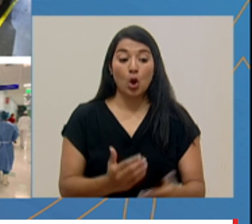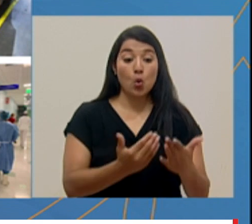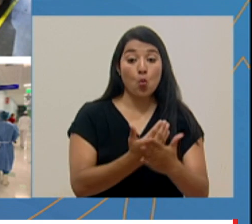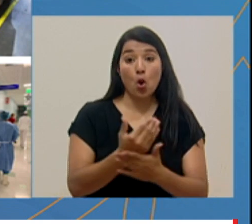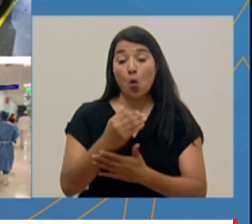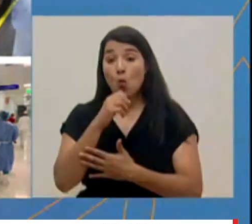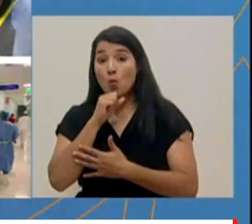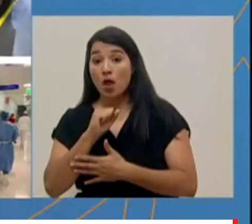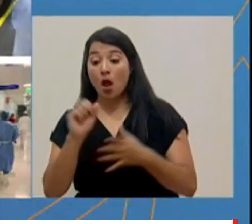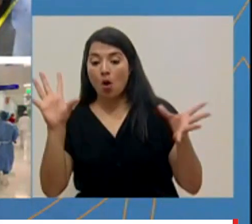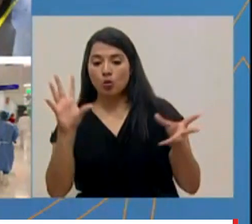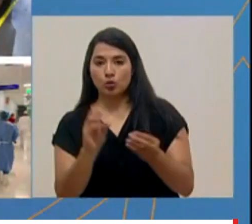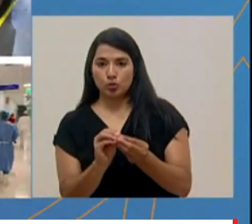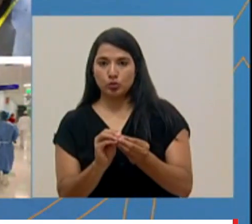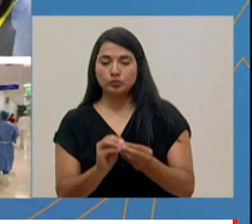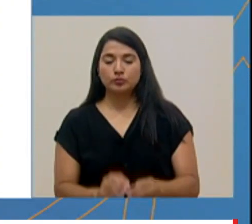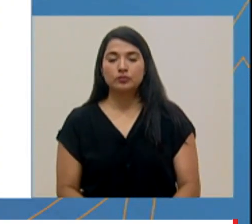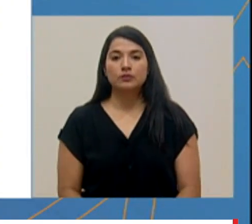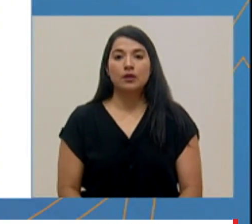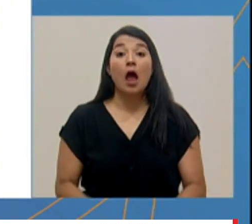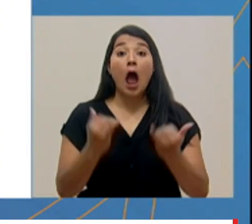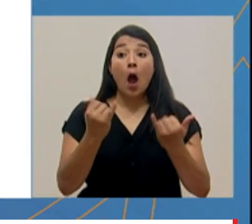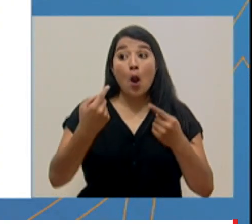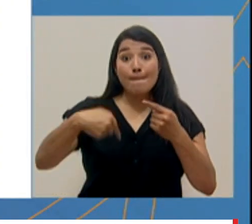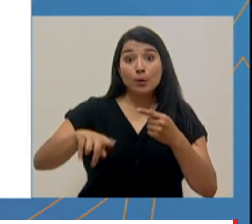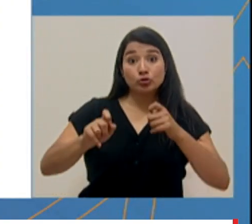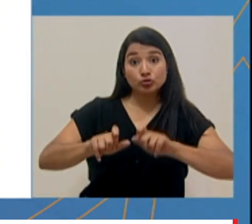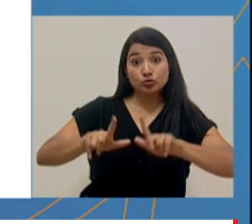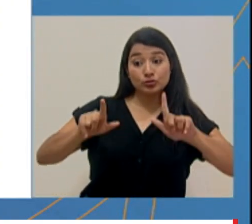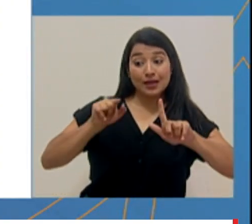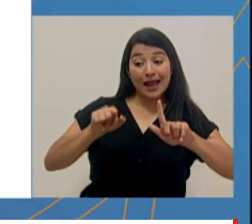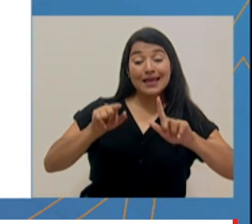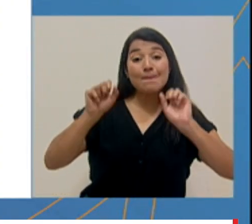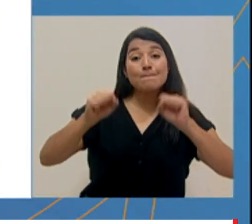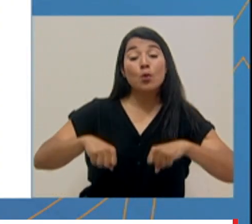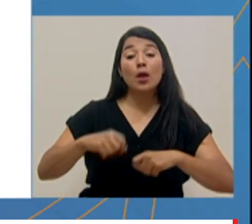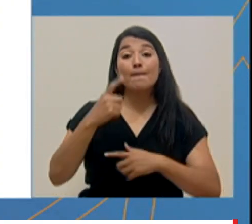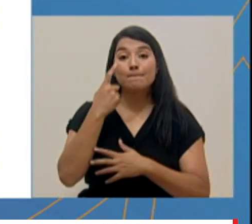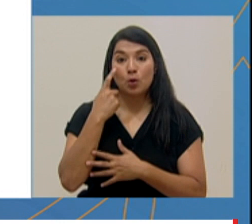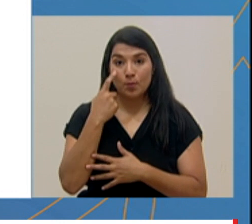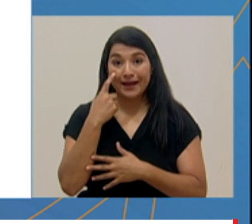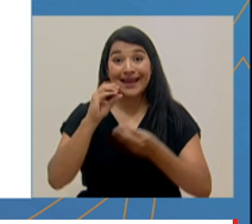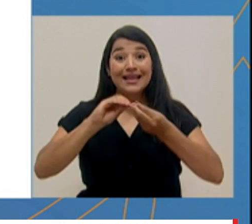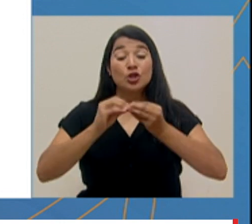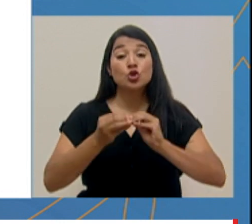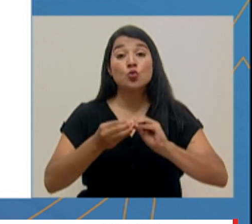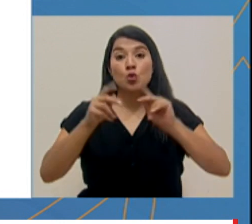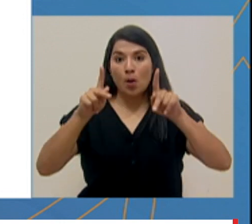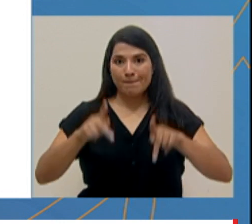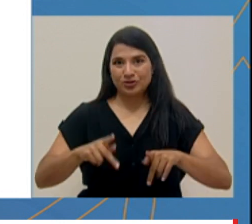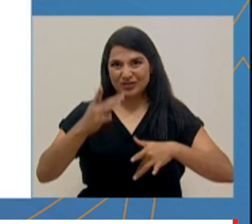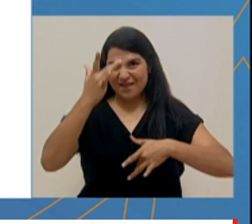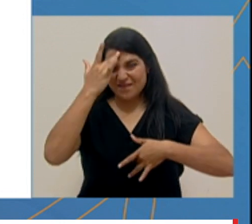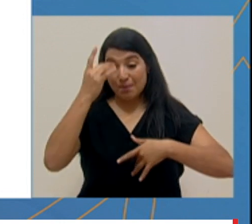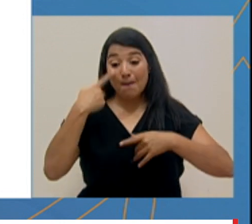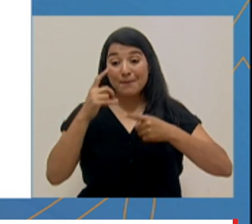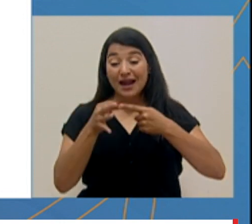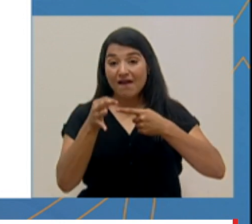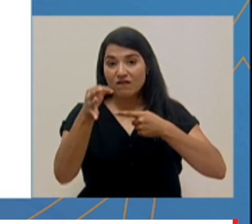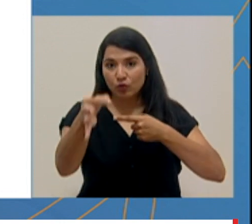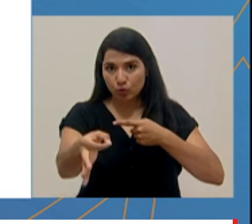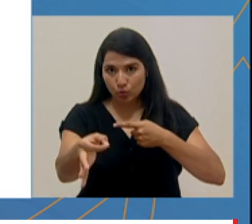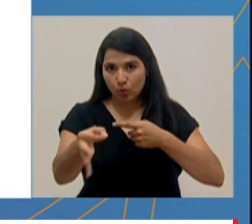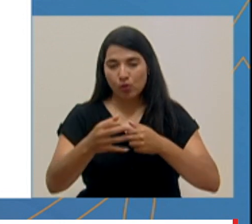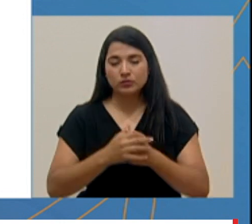Ahora, si vamos a la siguiente filmina, lo que vemos es una proyección de los casos. La